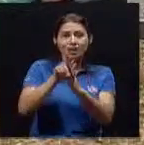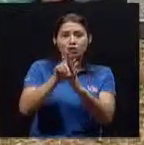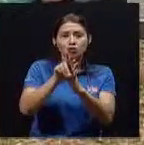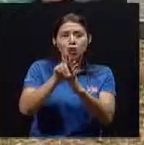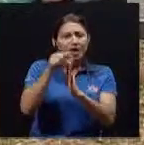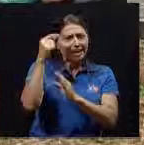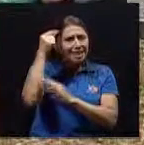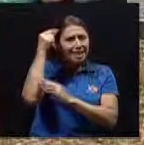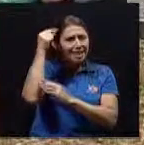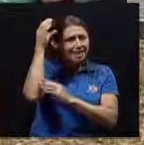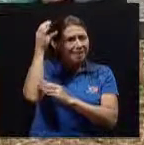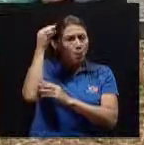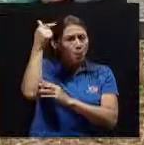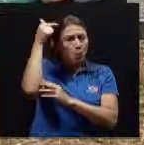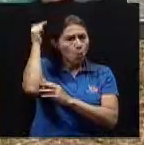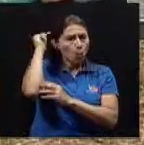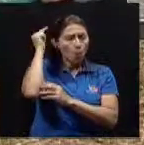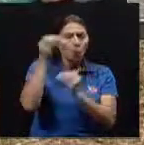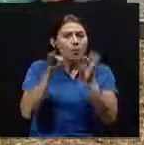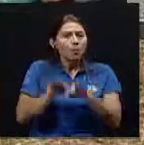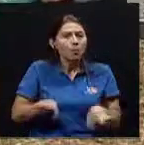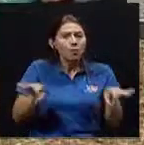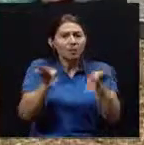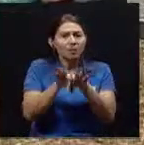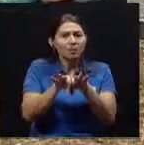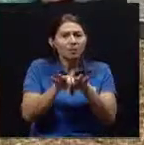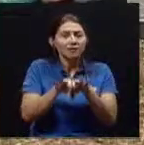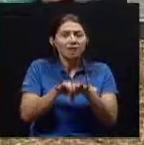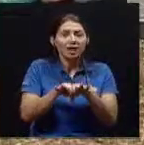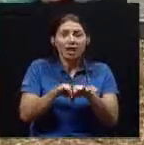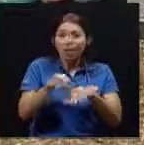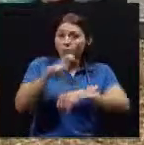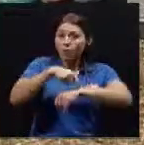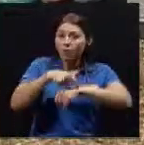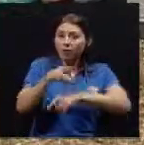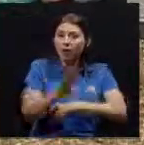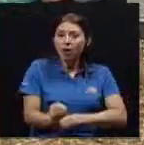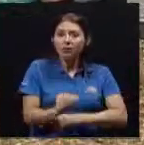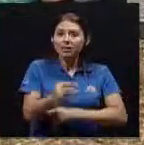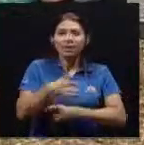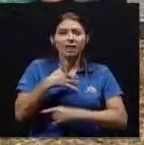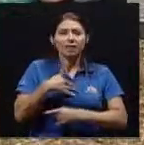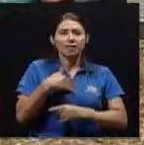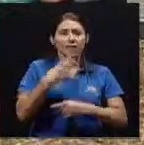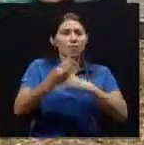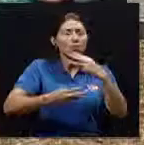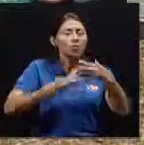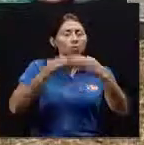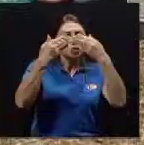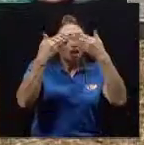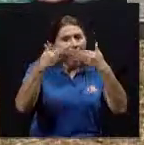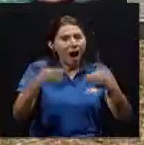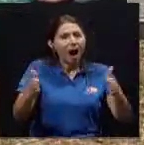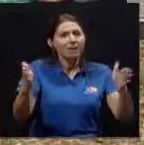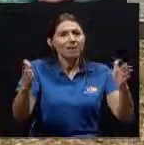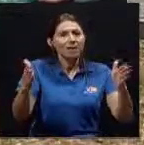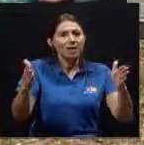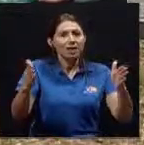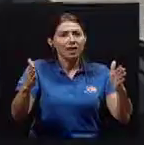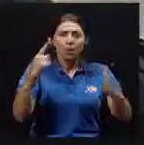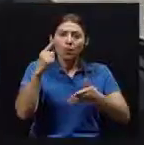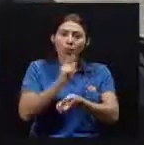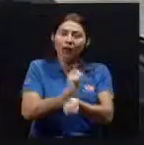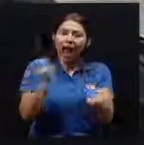muy importantes. Hay un elemento en donde el adolescente, el mundo se le abre, la necesidad por cambios estructurales en el